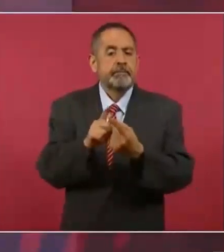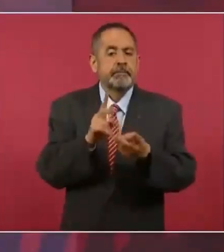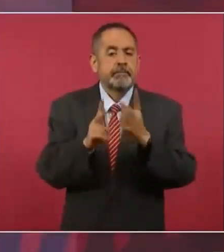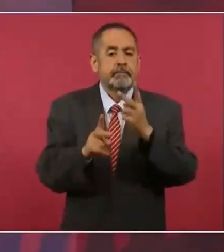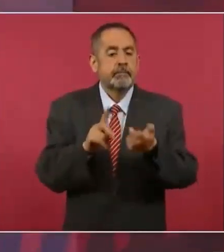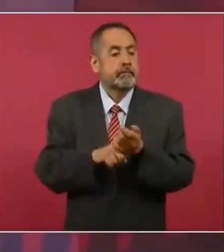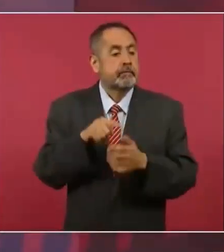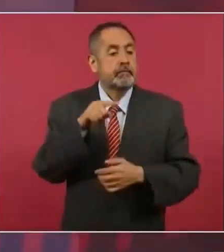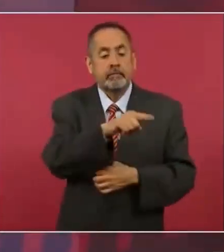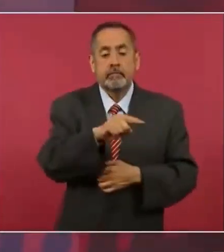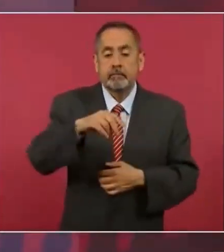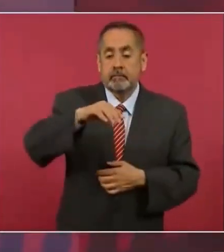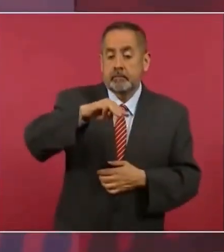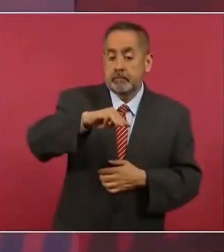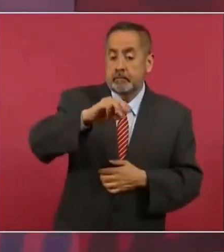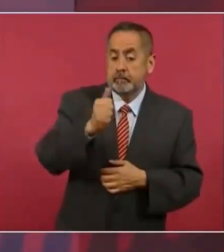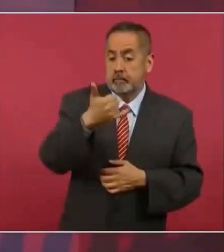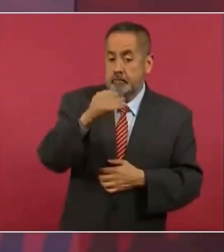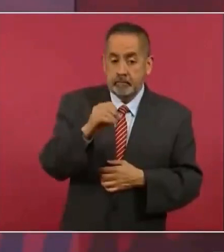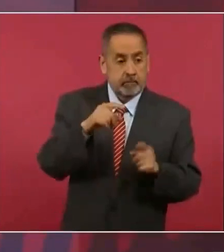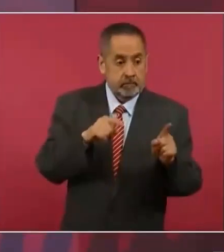al Mayo